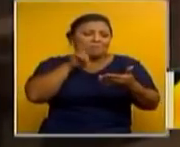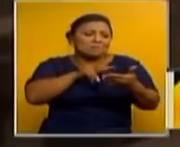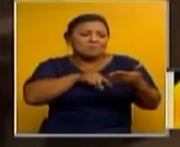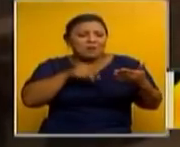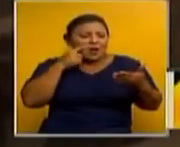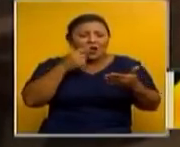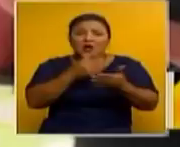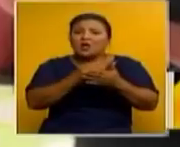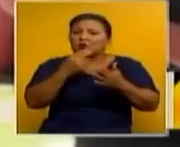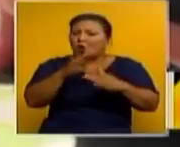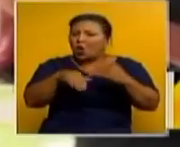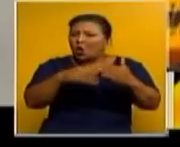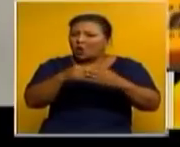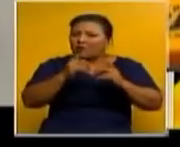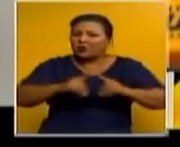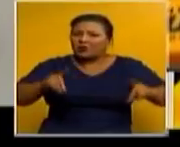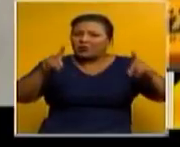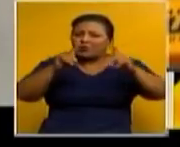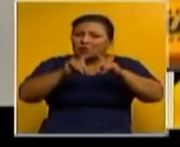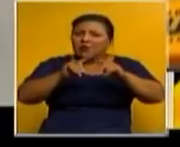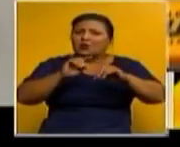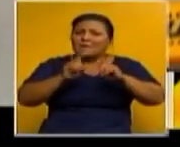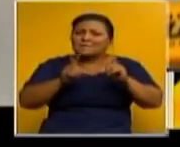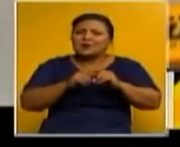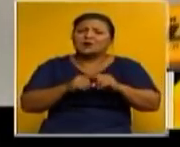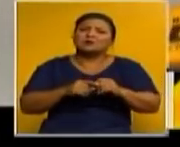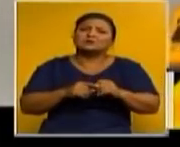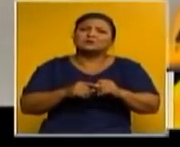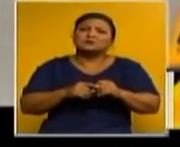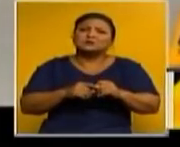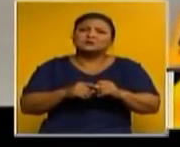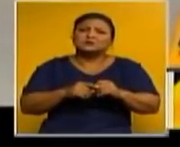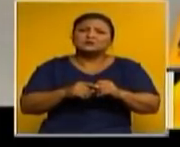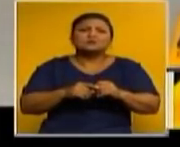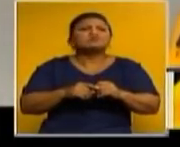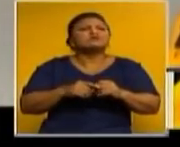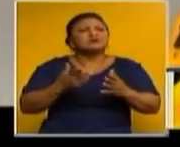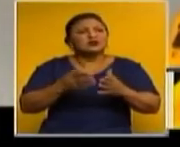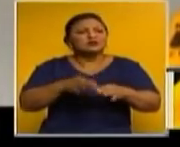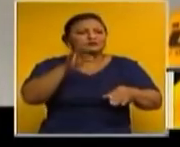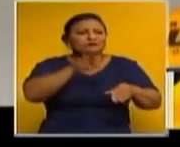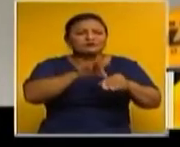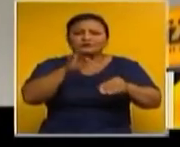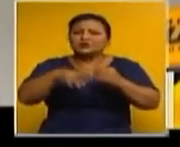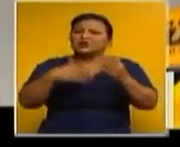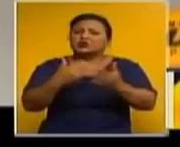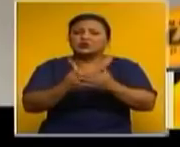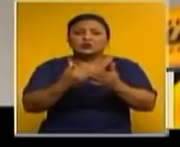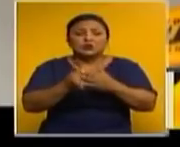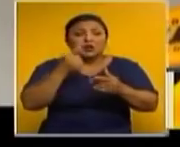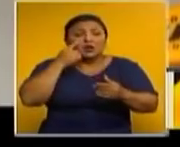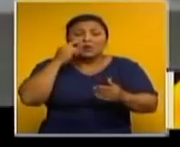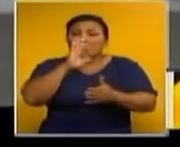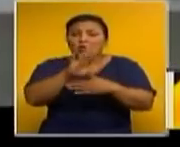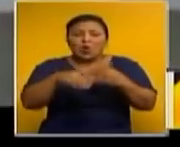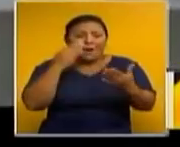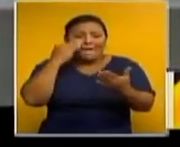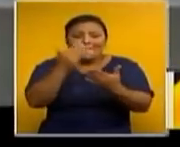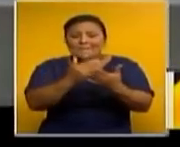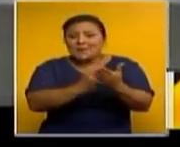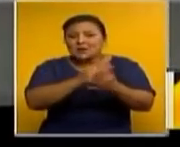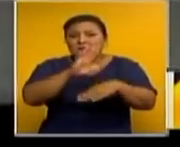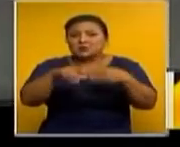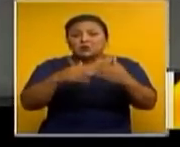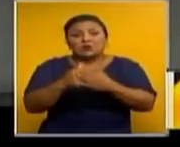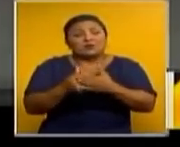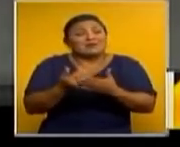de diciembre del 2017, recibimos el registro electoral con el que vamos a hacer el proceso.